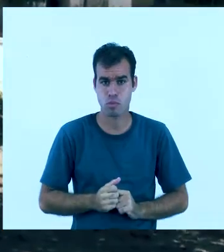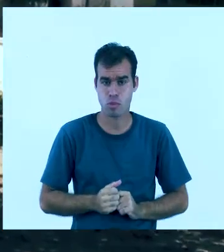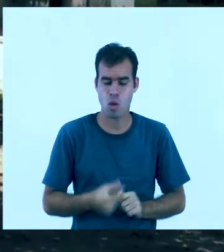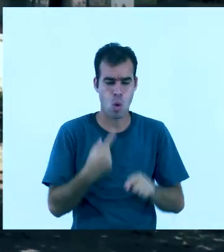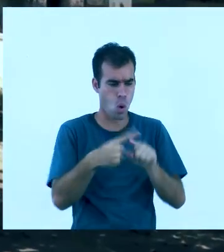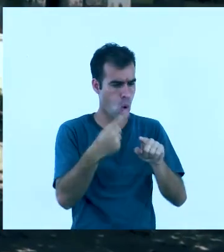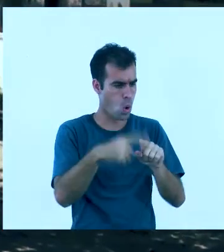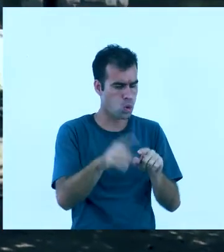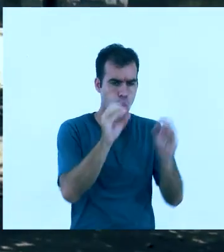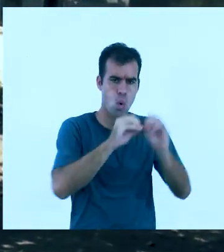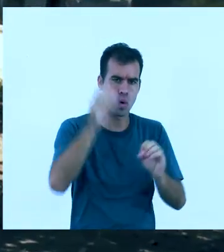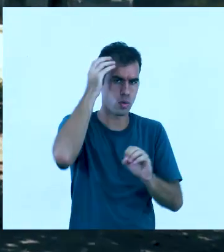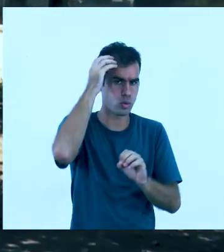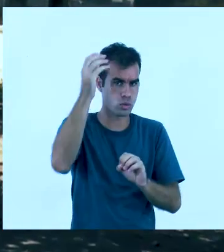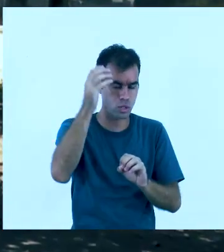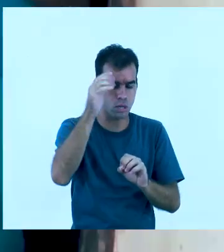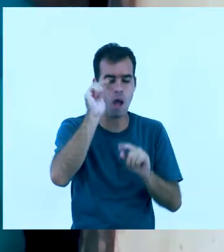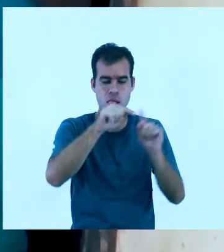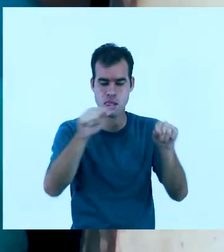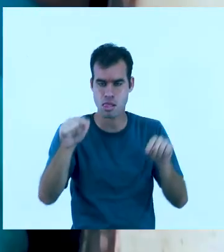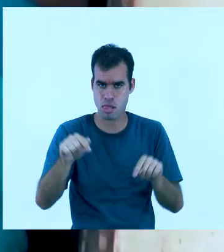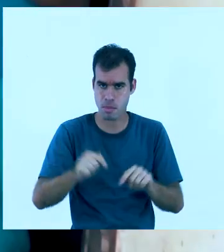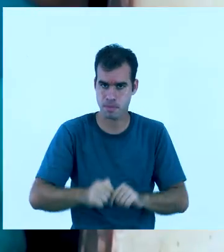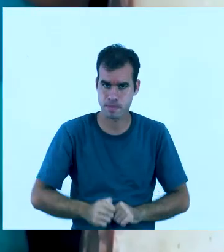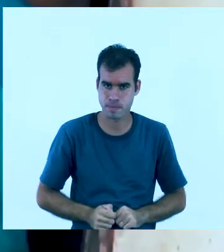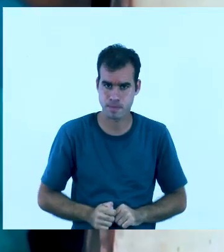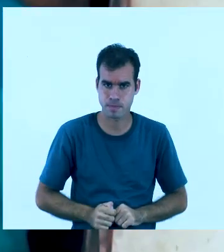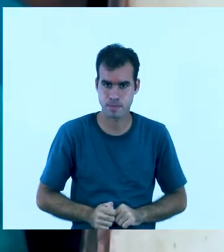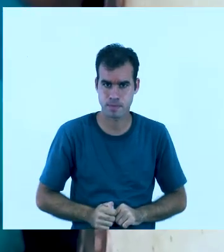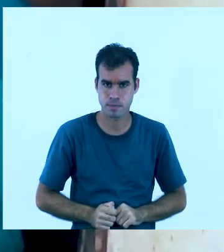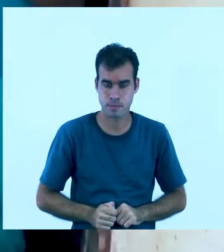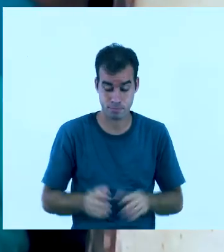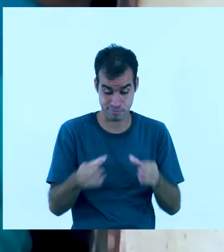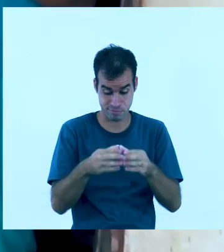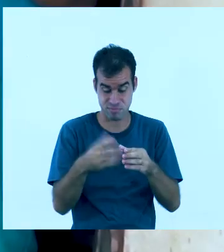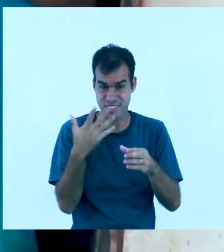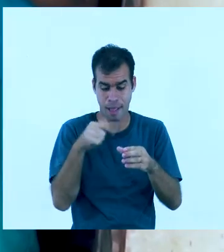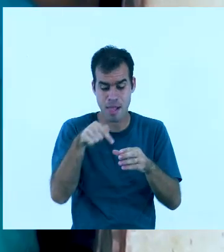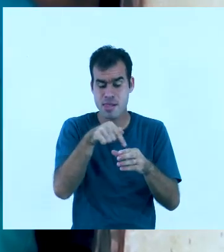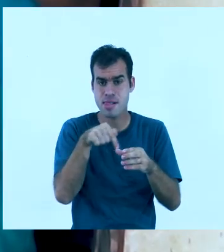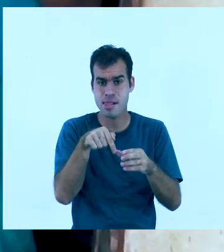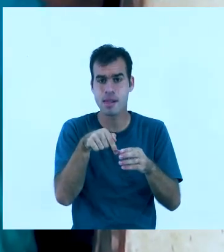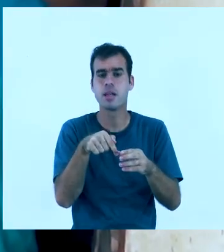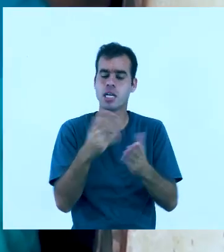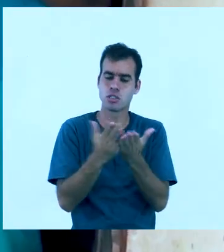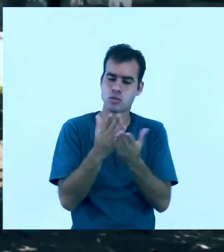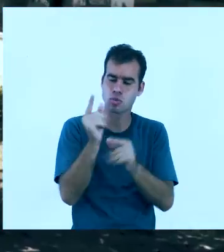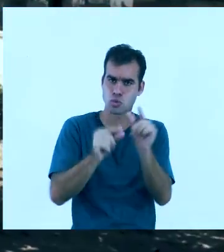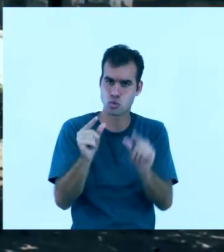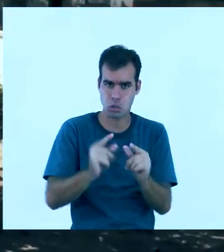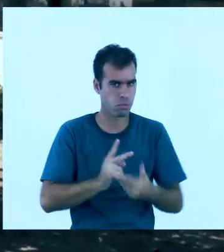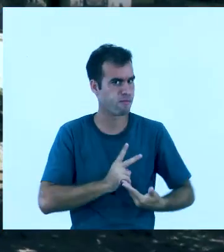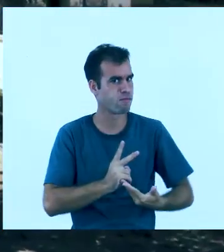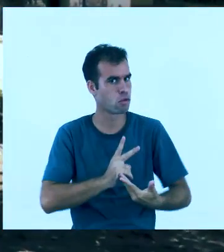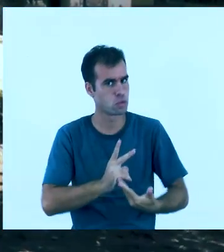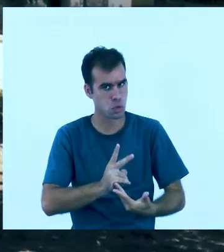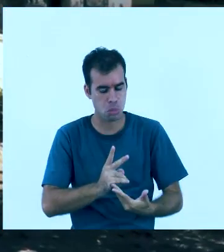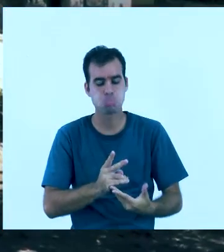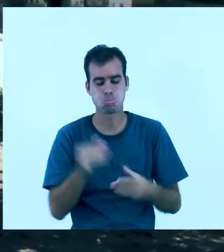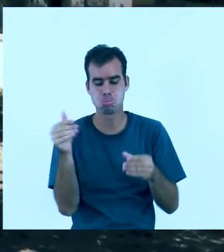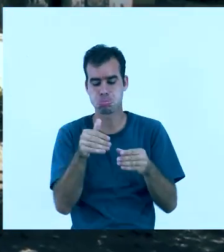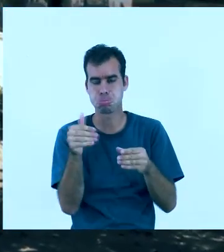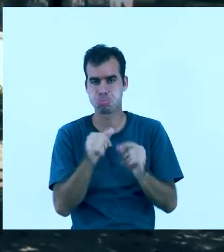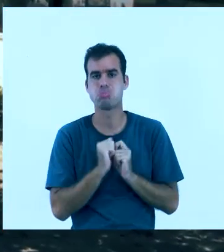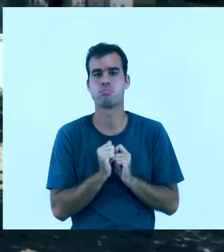con todas las demás instituciones y organizaciones del territorio. Nuestro contingente está integrado por estudiantes de forma